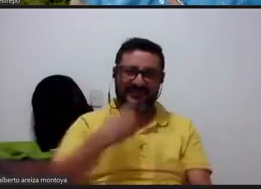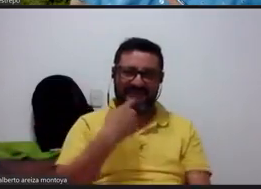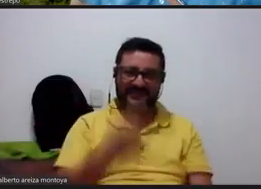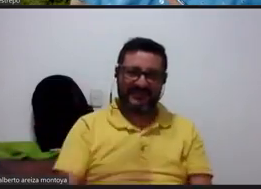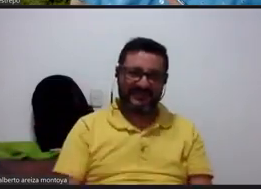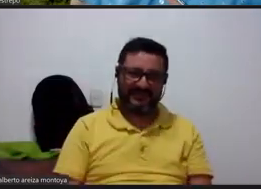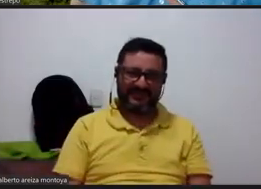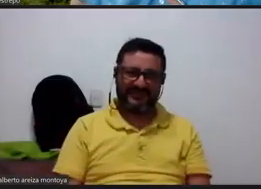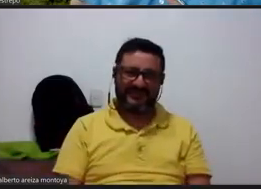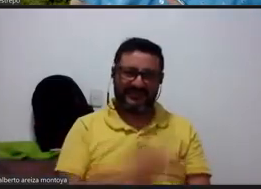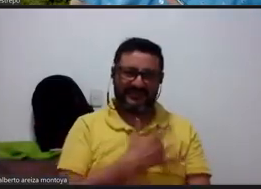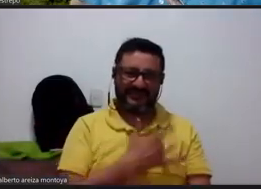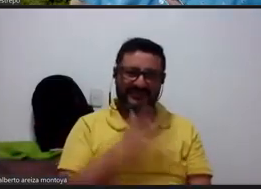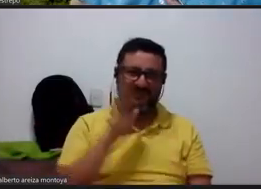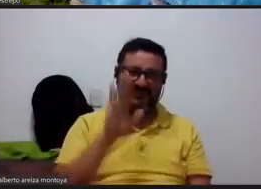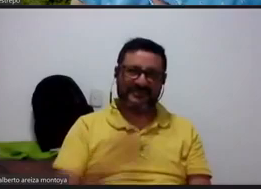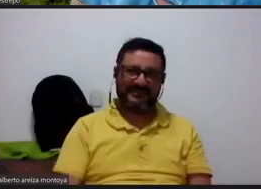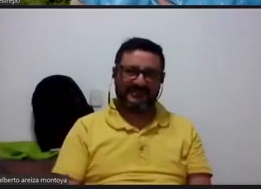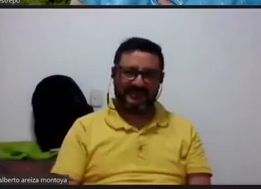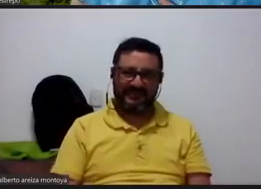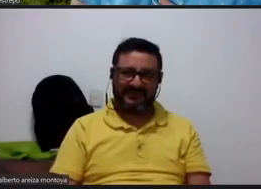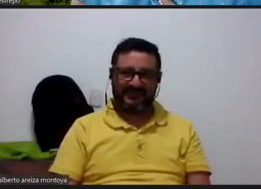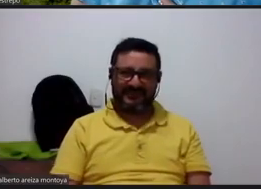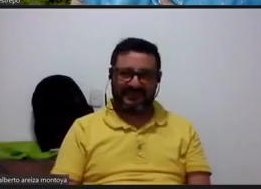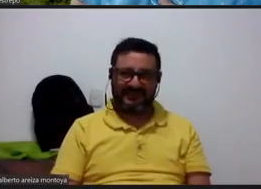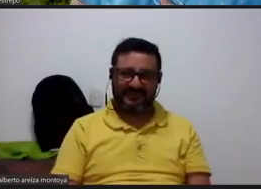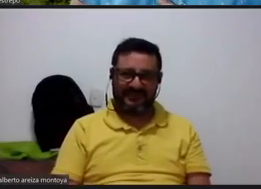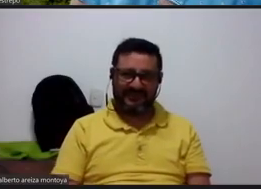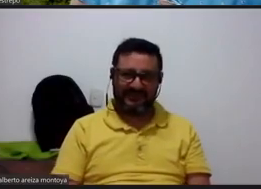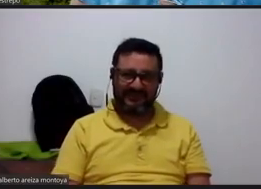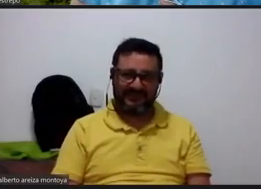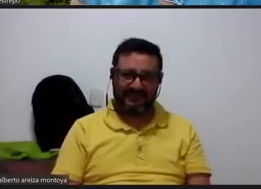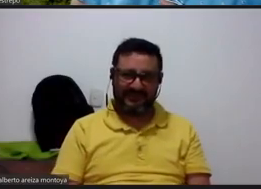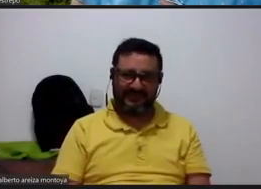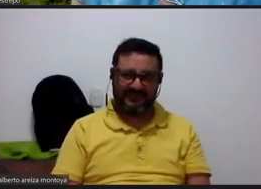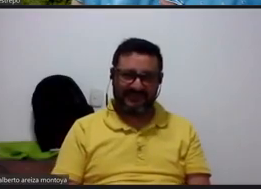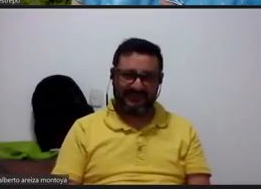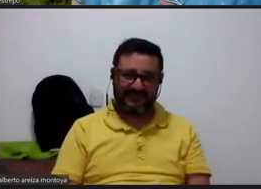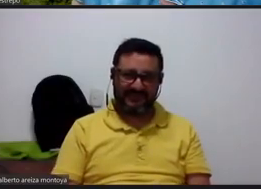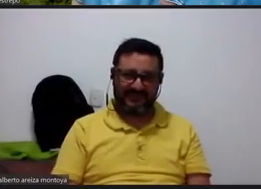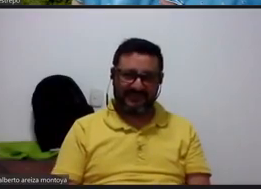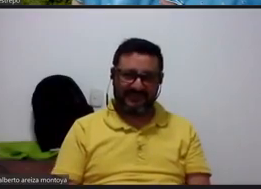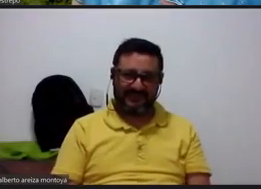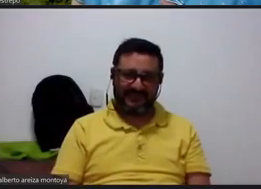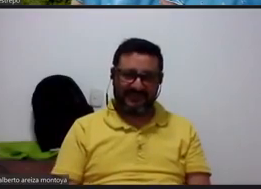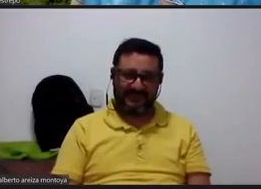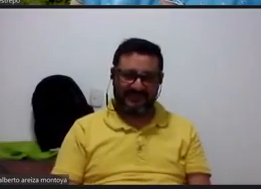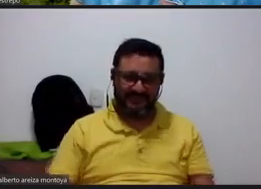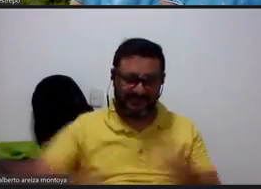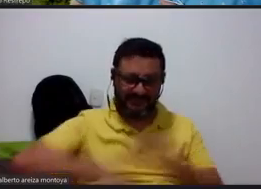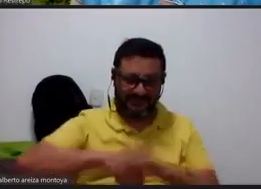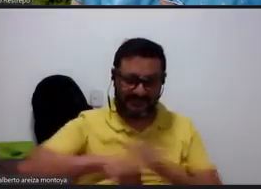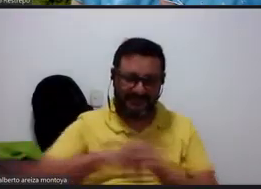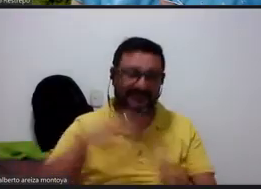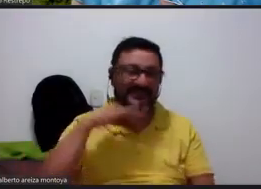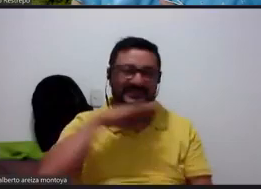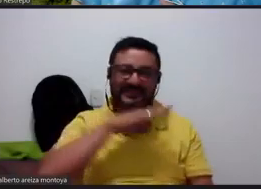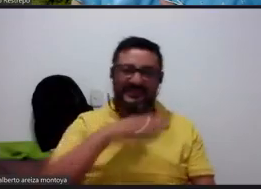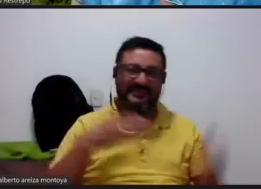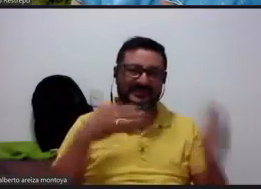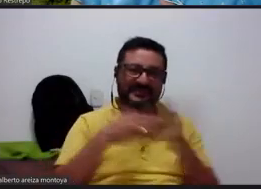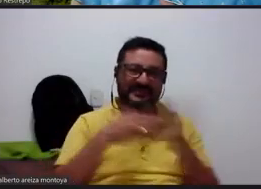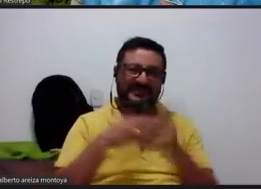viviste eso, Sebas? ¿O cómo lo sigues viviendo como esa situación? Porque no sé si pasó solo de insultos y chanzas